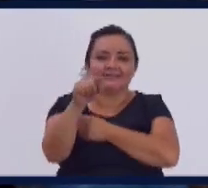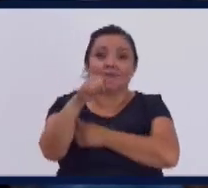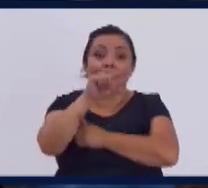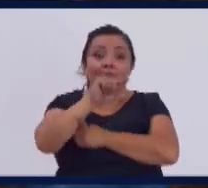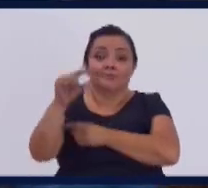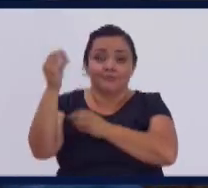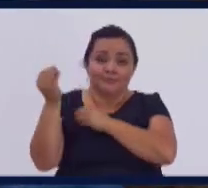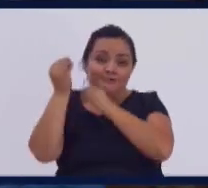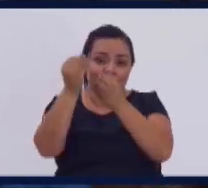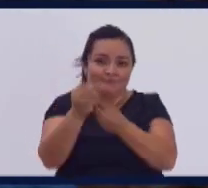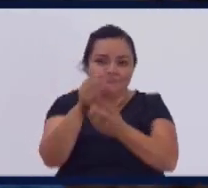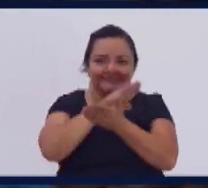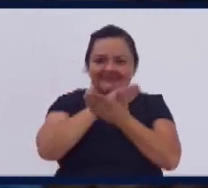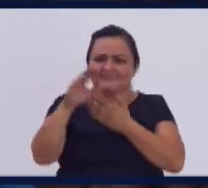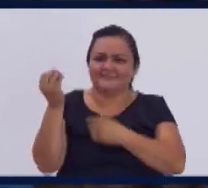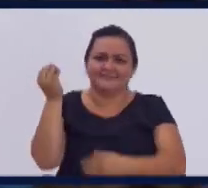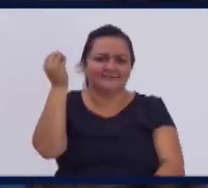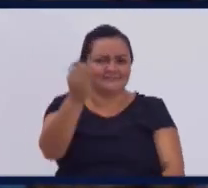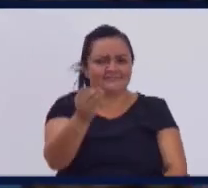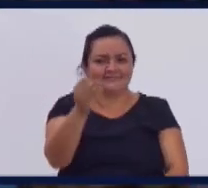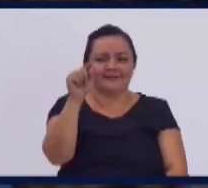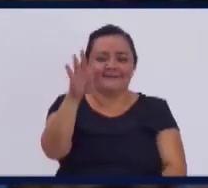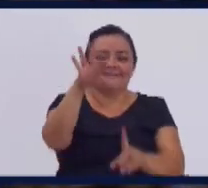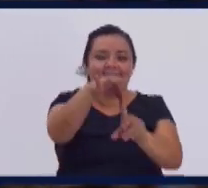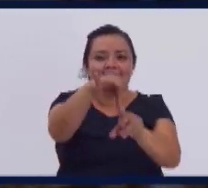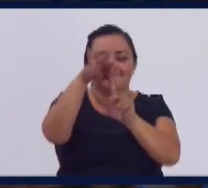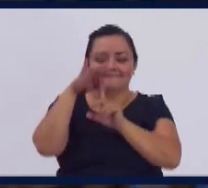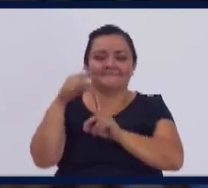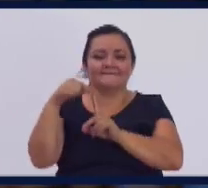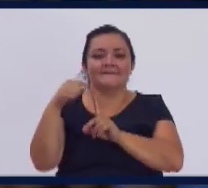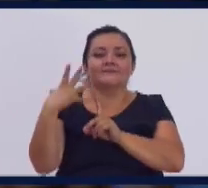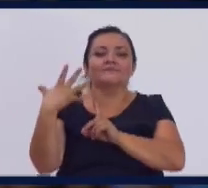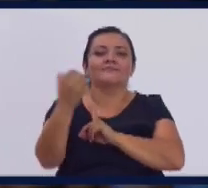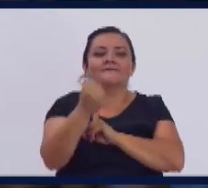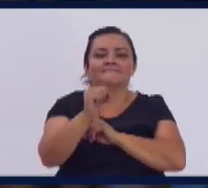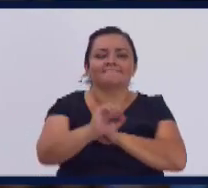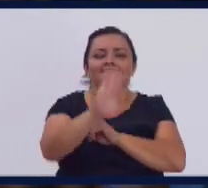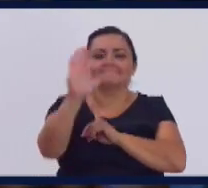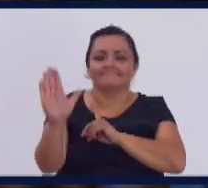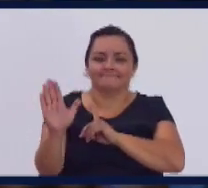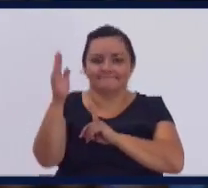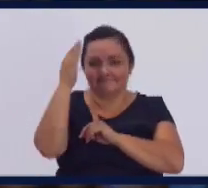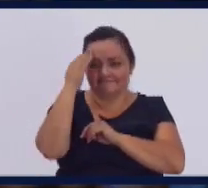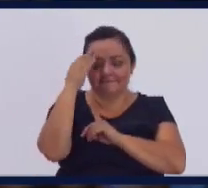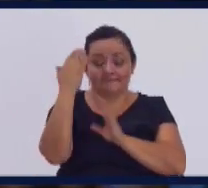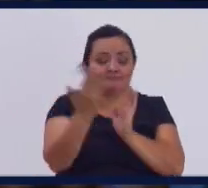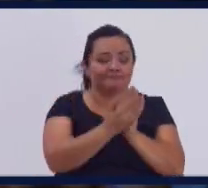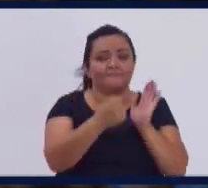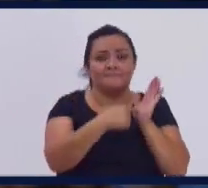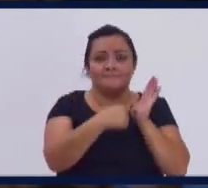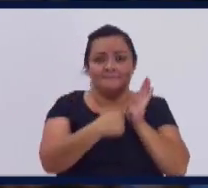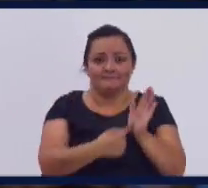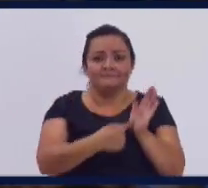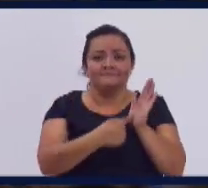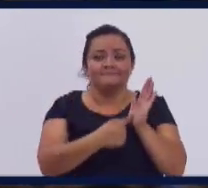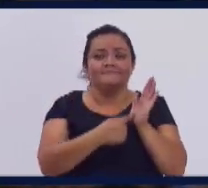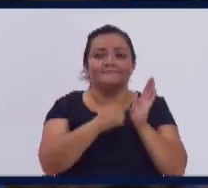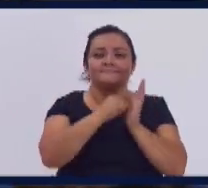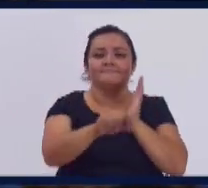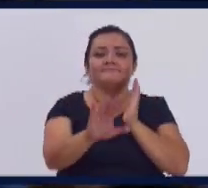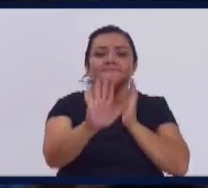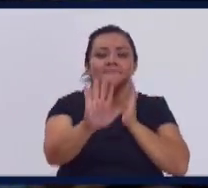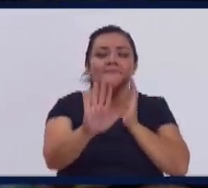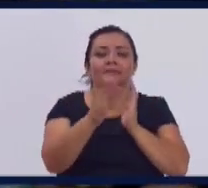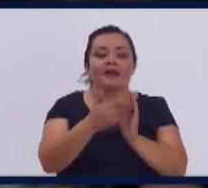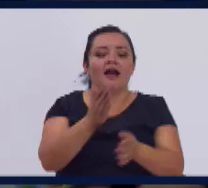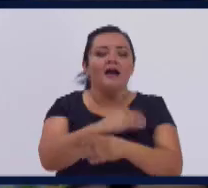un nombre, que Él te ha santificado y Él te ha apartado con un propósito. Y dice la palabra del Señor, si sigue leyendo conmigo en el 5,